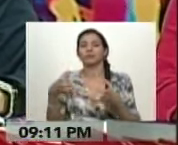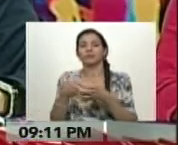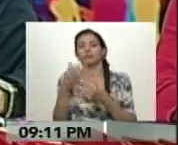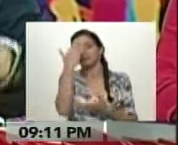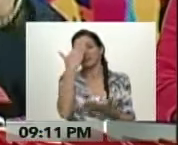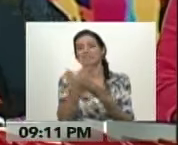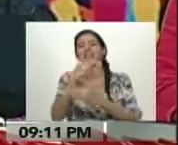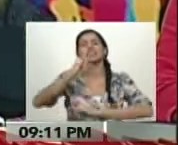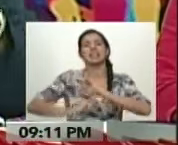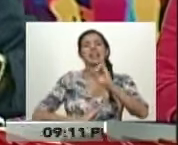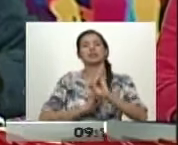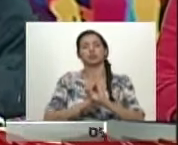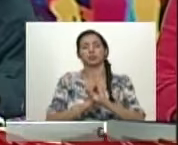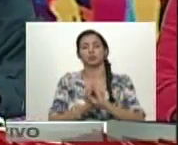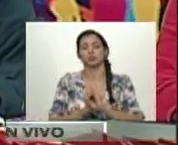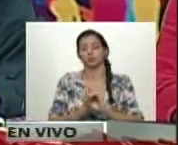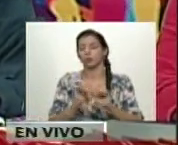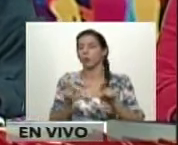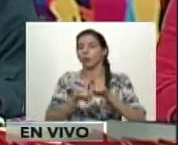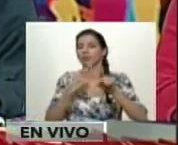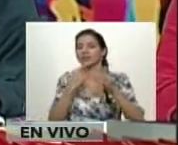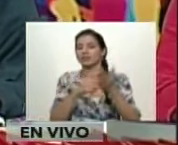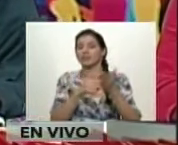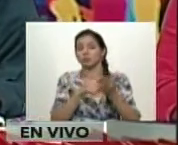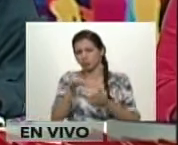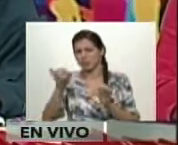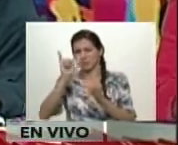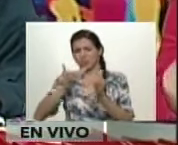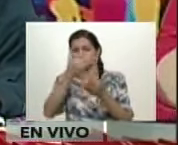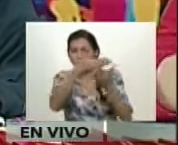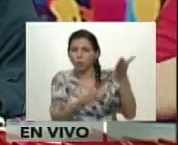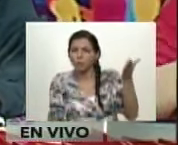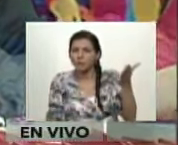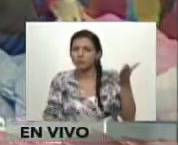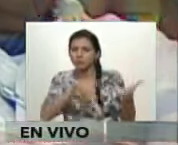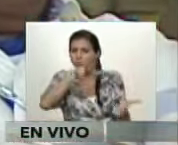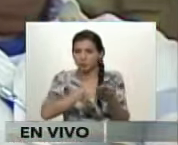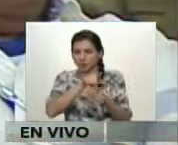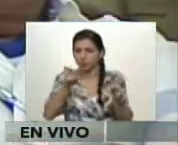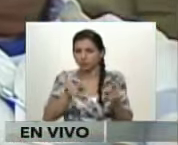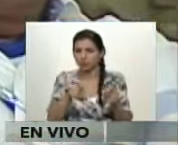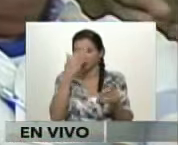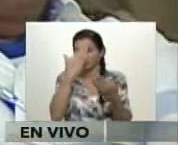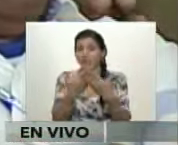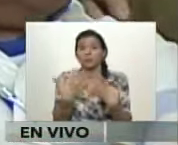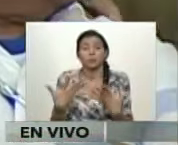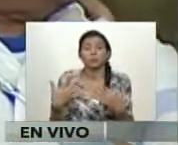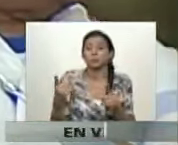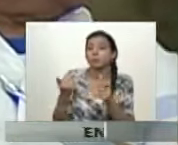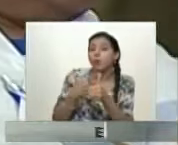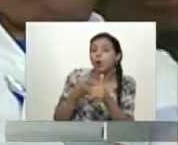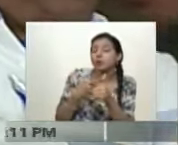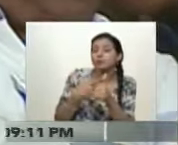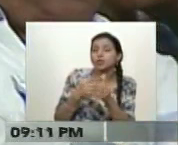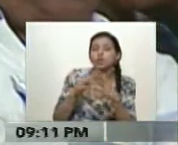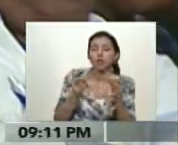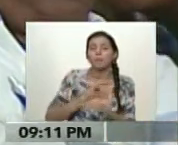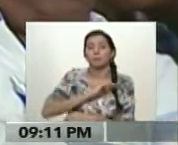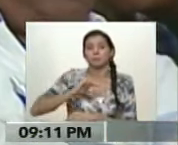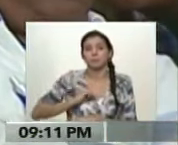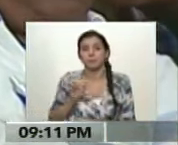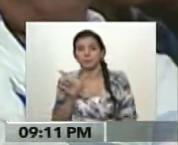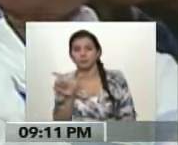definiría a partir del documento aprobado por ustedes como frente prioritario de todos los militantes y dirigentes del